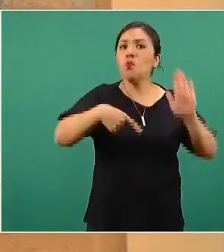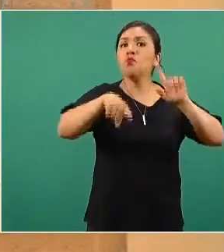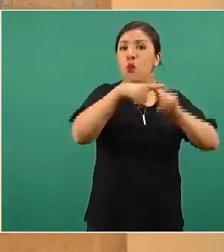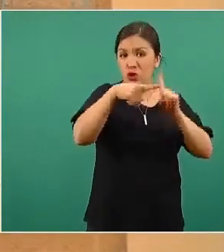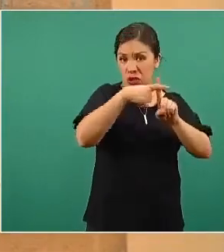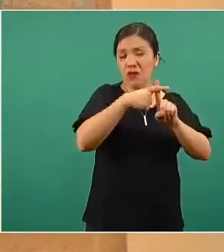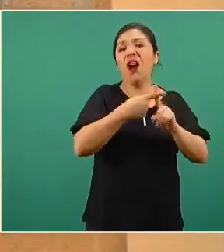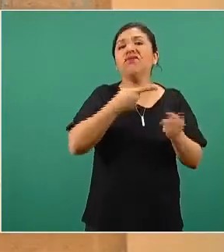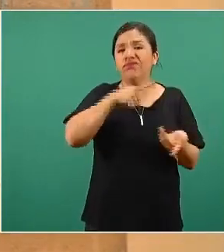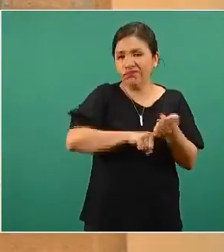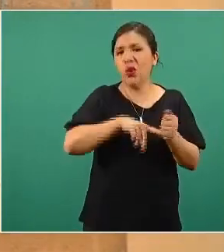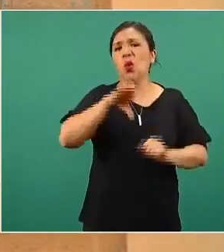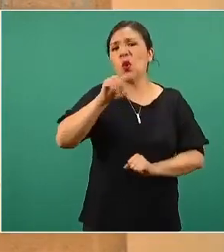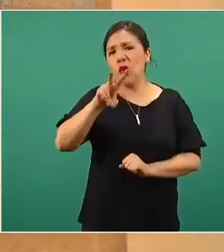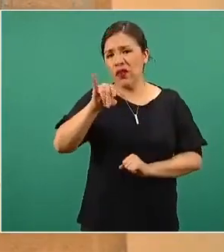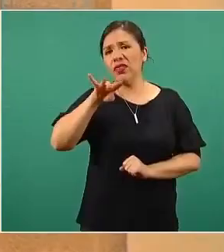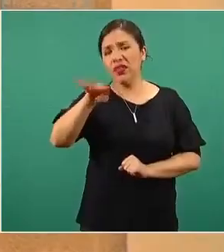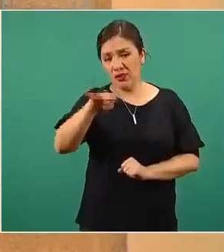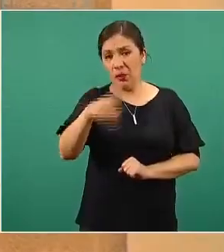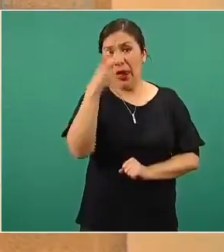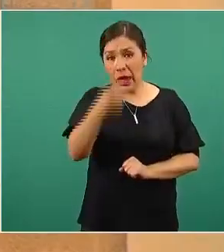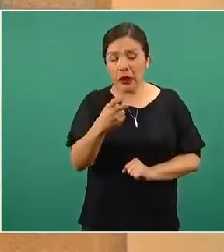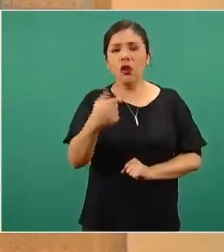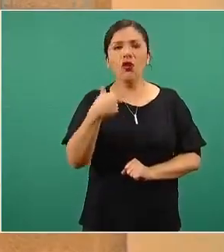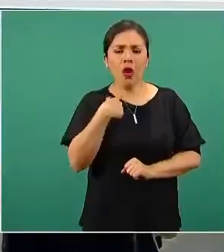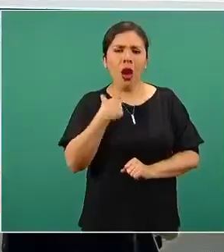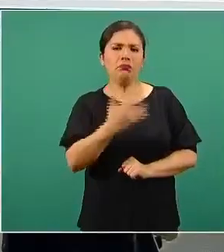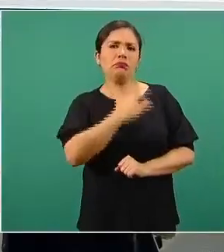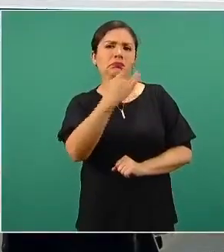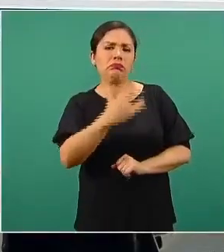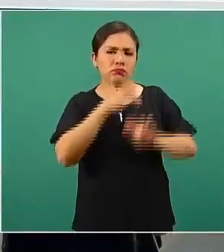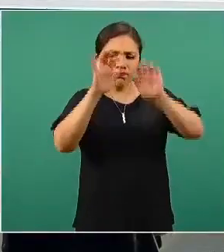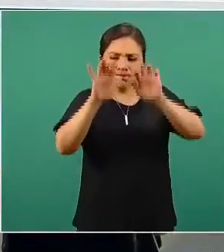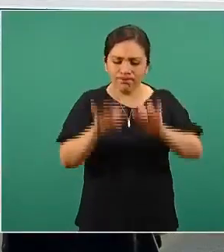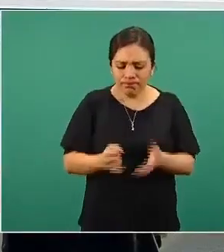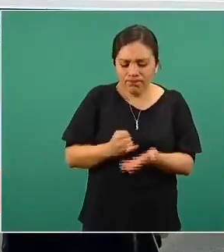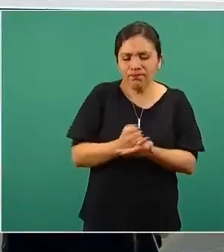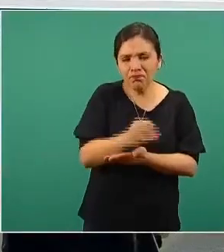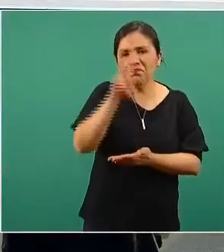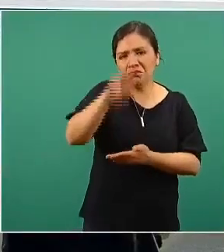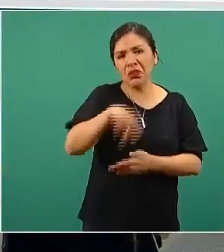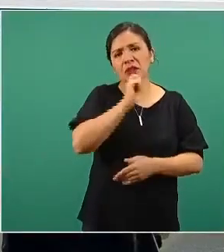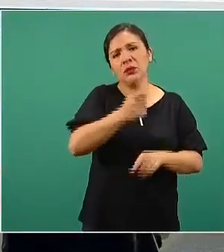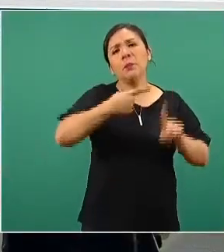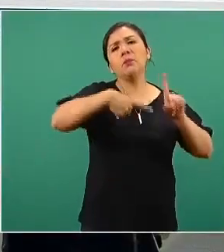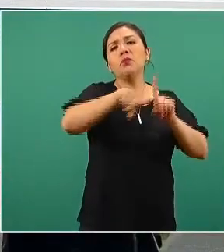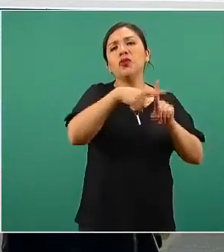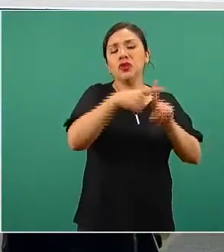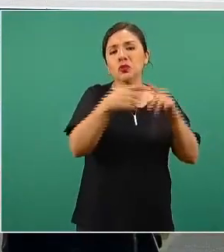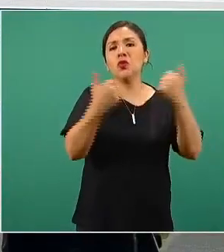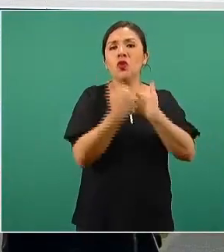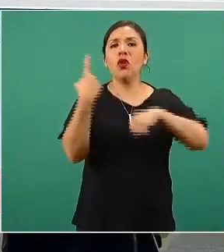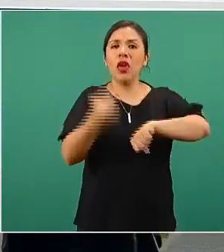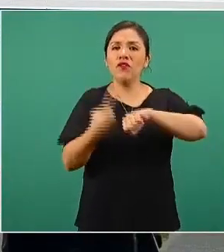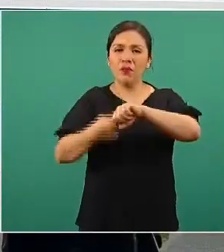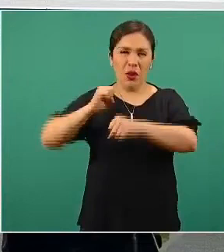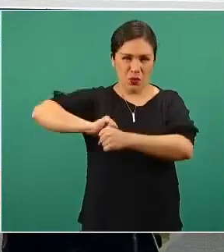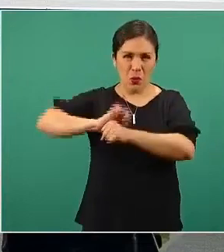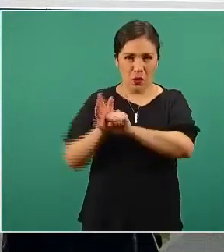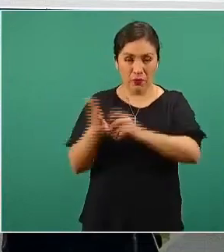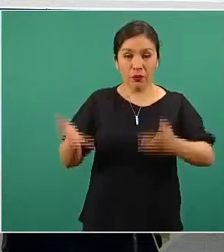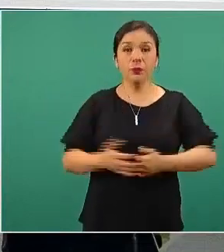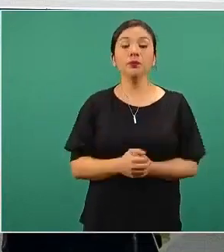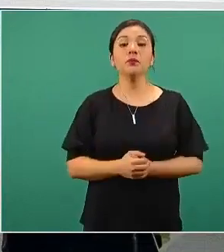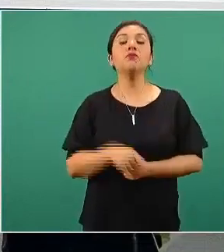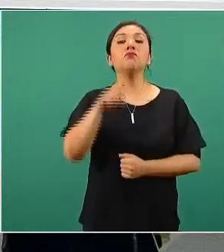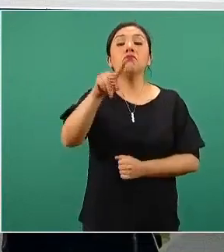la COVID-19. Entonces, eso nos hace a nosotros poder asegurar que son defunciones confirmadas por COVID-19.